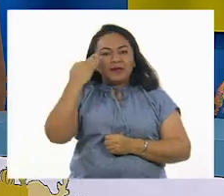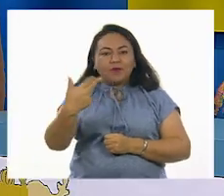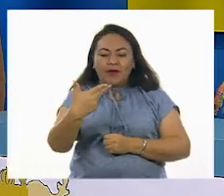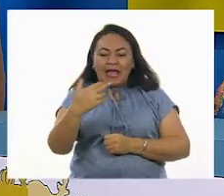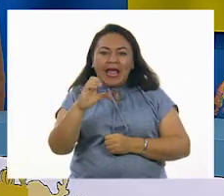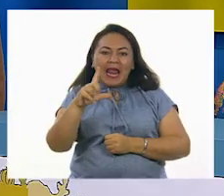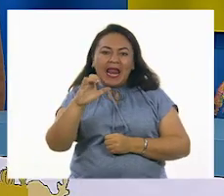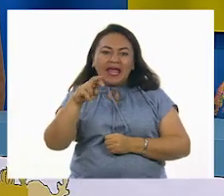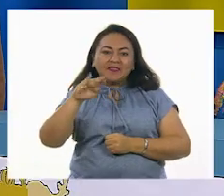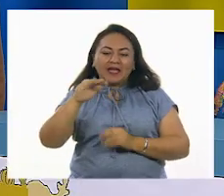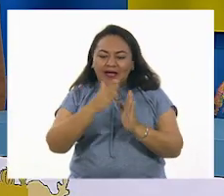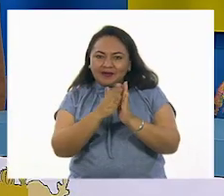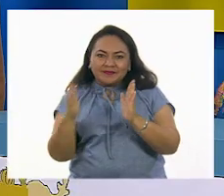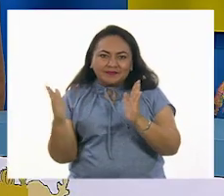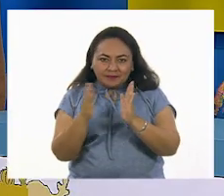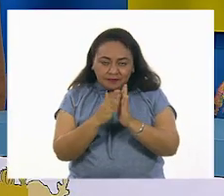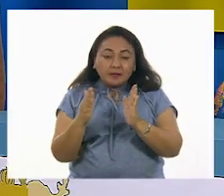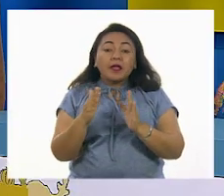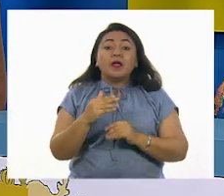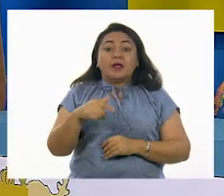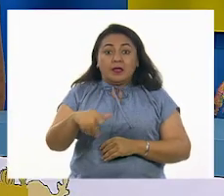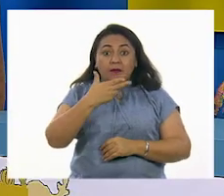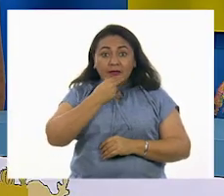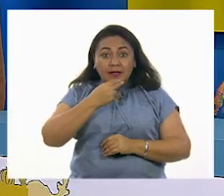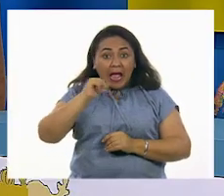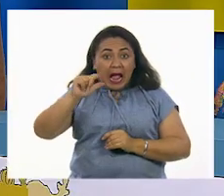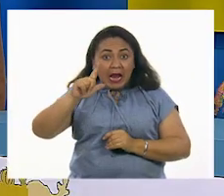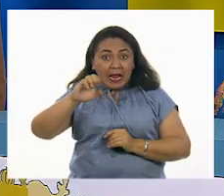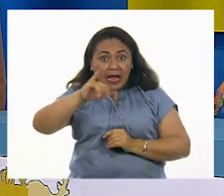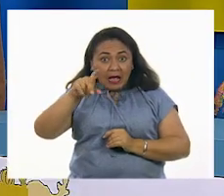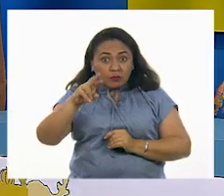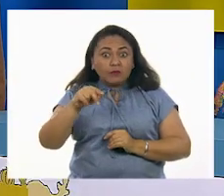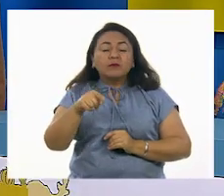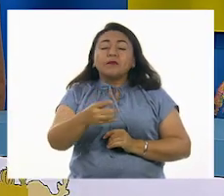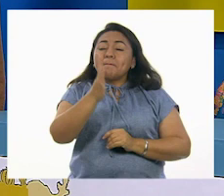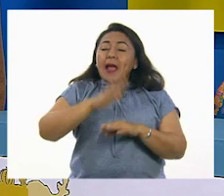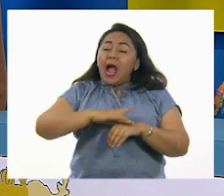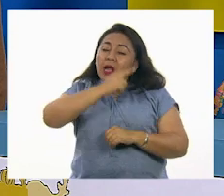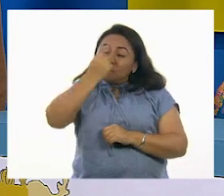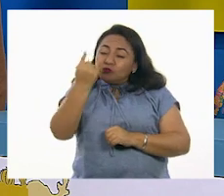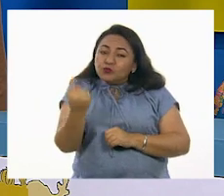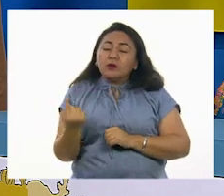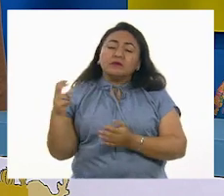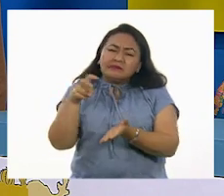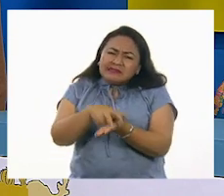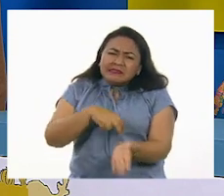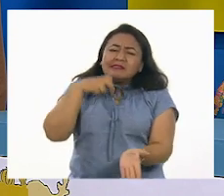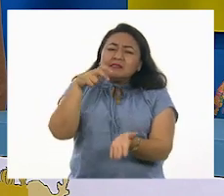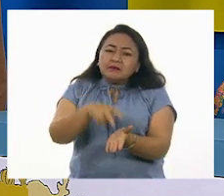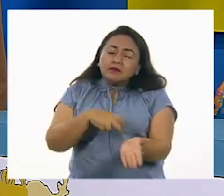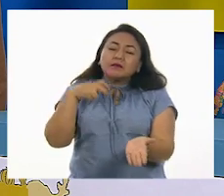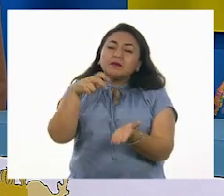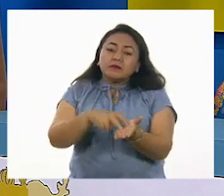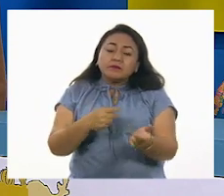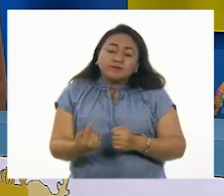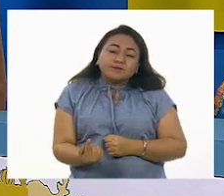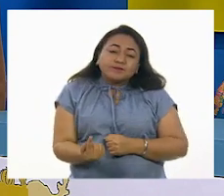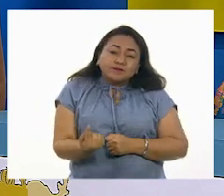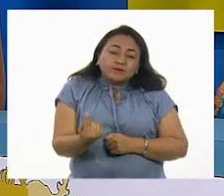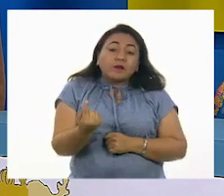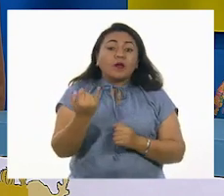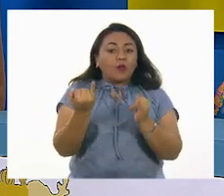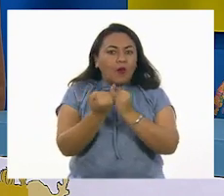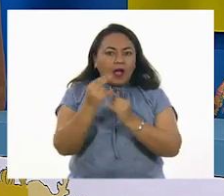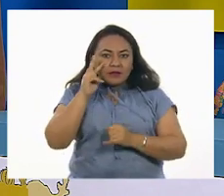nuestro libro de texto, Alejandro recibió una educación muy completa desde que era muy pequeño. Debemos tener en mente que todas aquellas personas